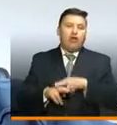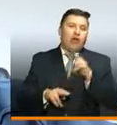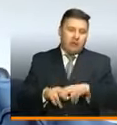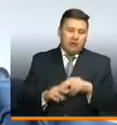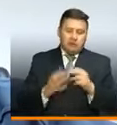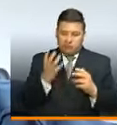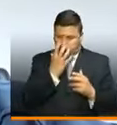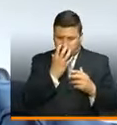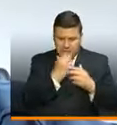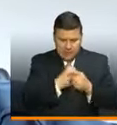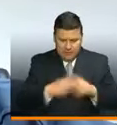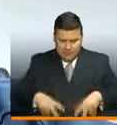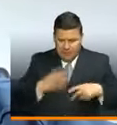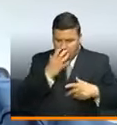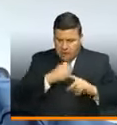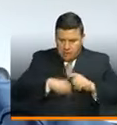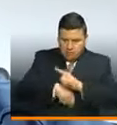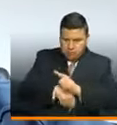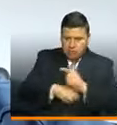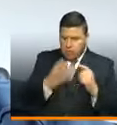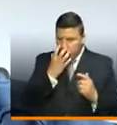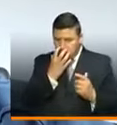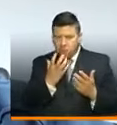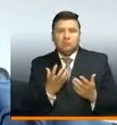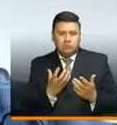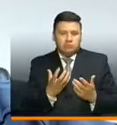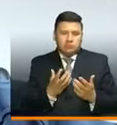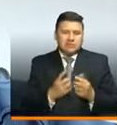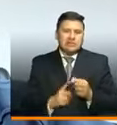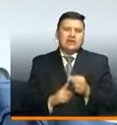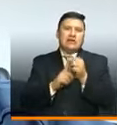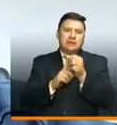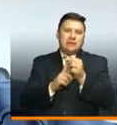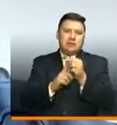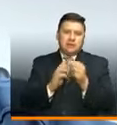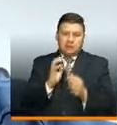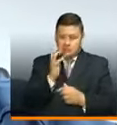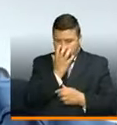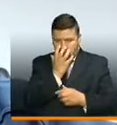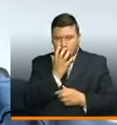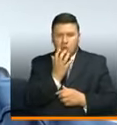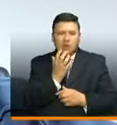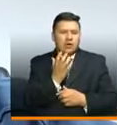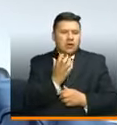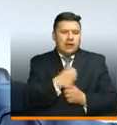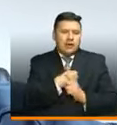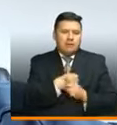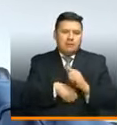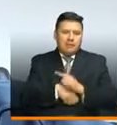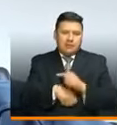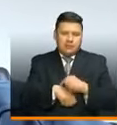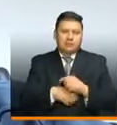de una forma práctica, ágil, rápida y especialmente escalable en muy, muy, muy corto